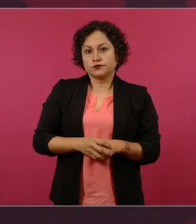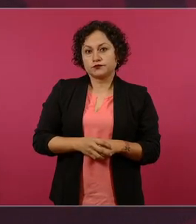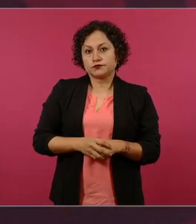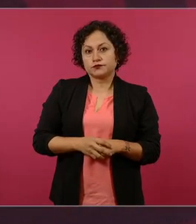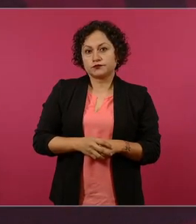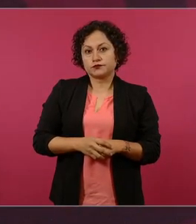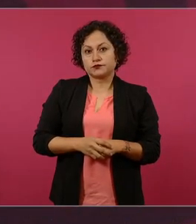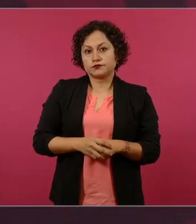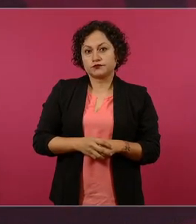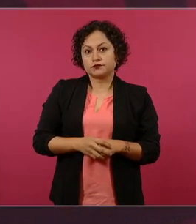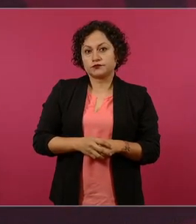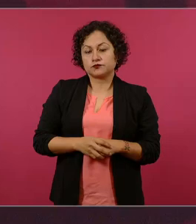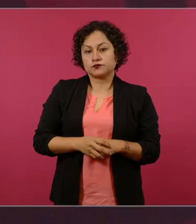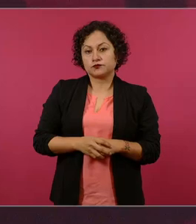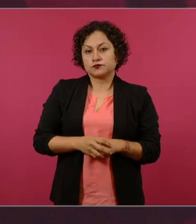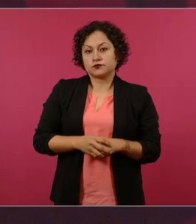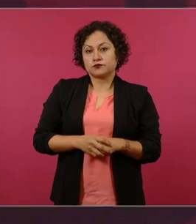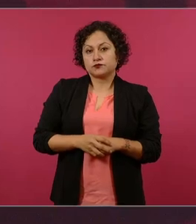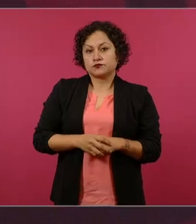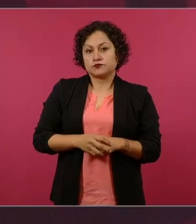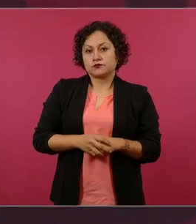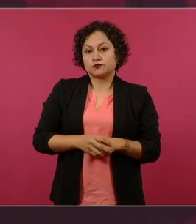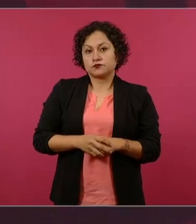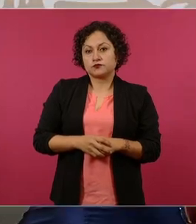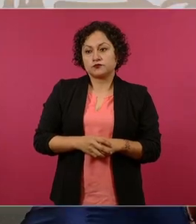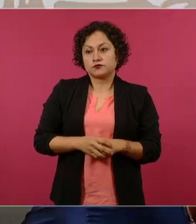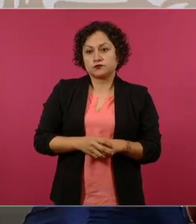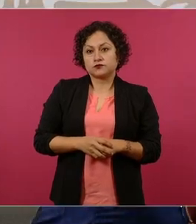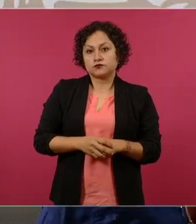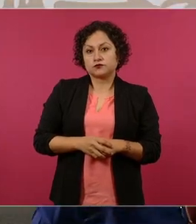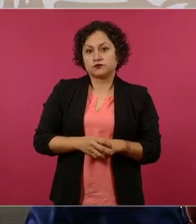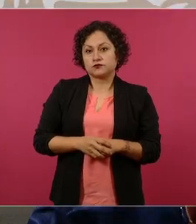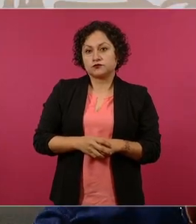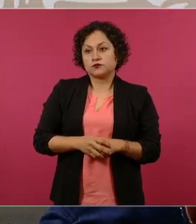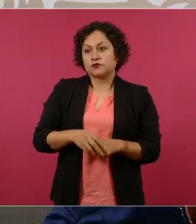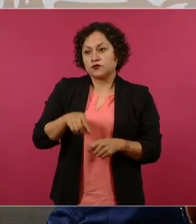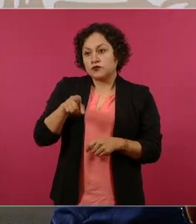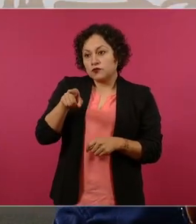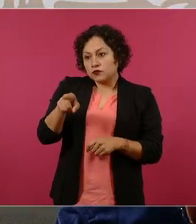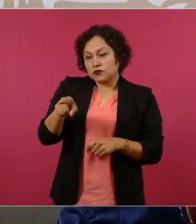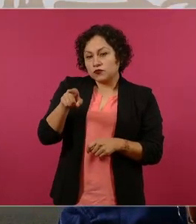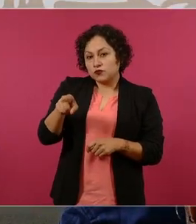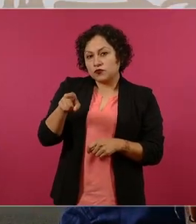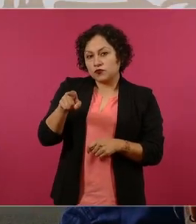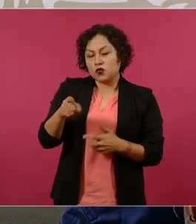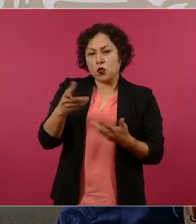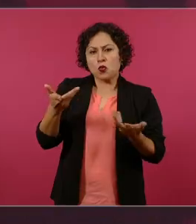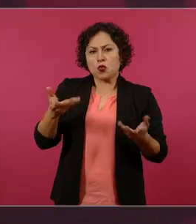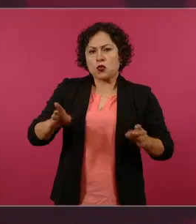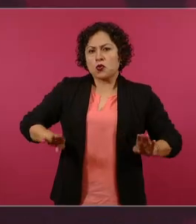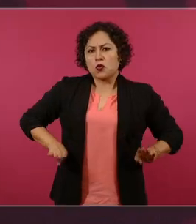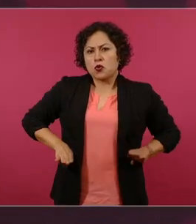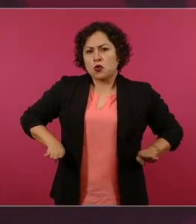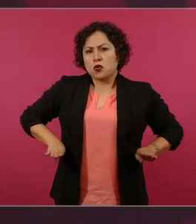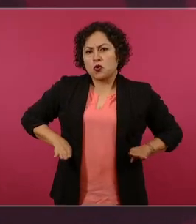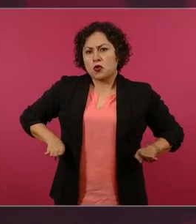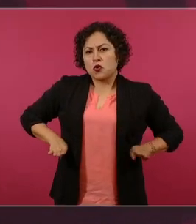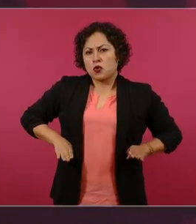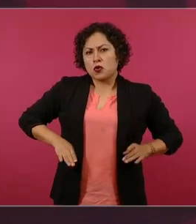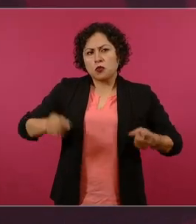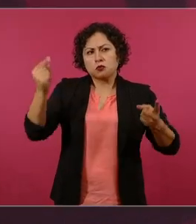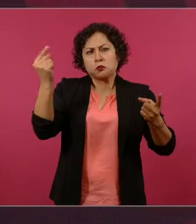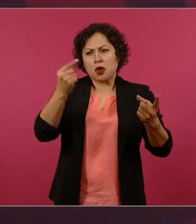este en un papel de aceptar lo que se está haciendo pero te respetamos mucho